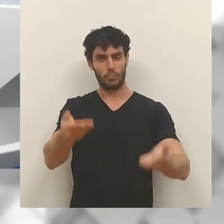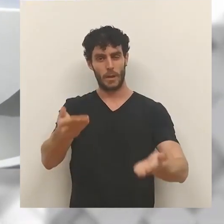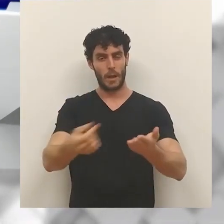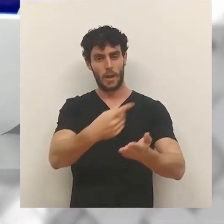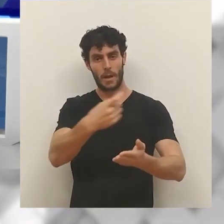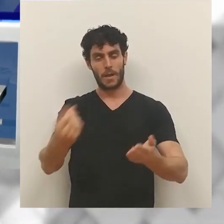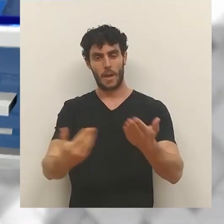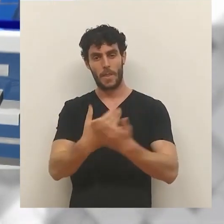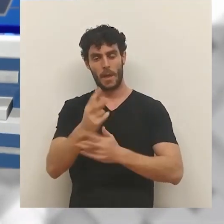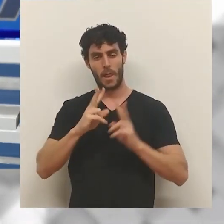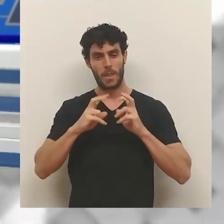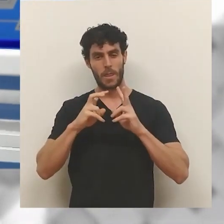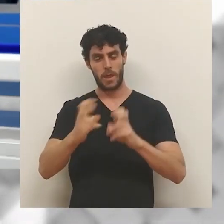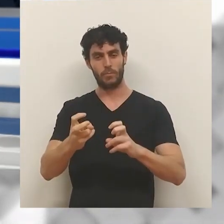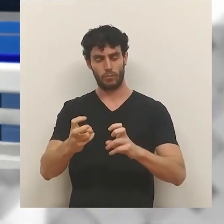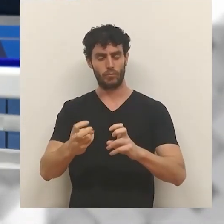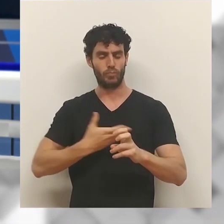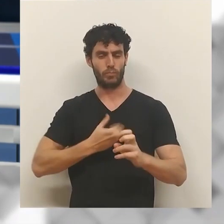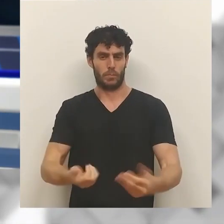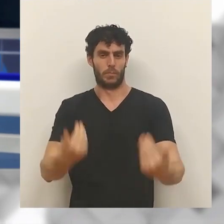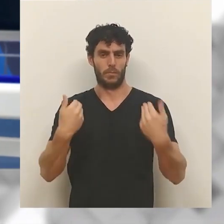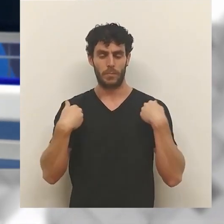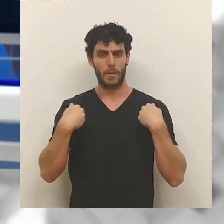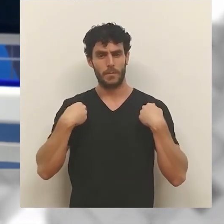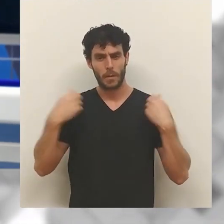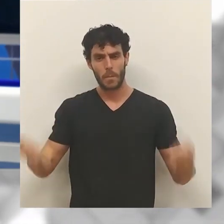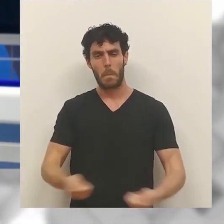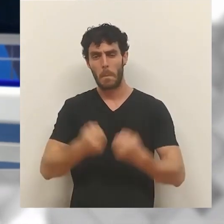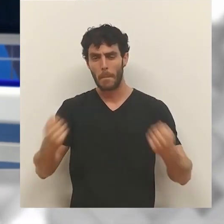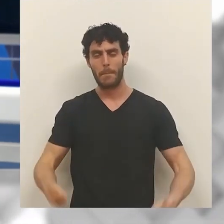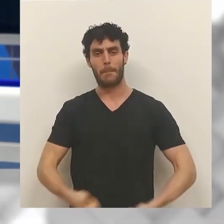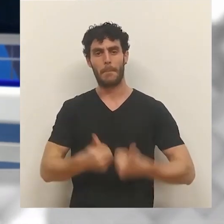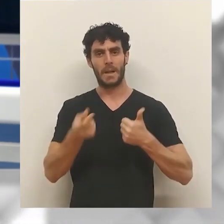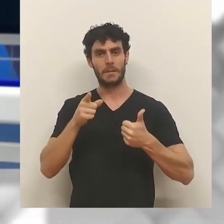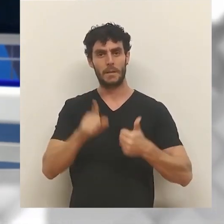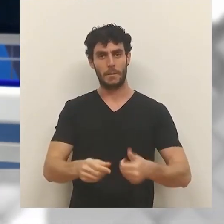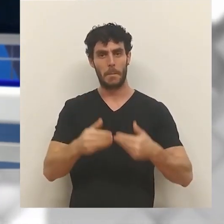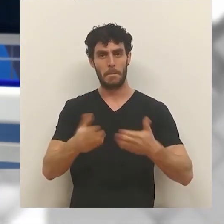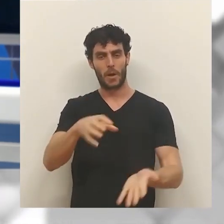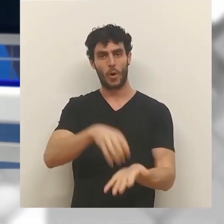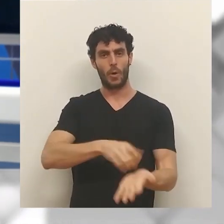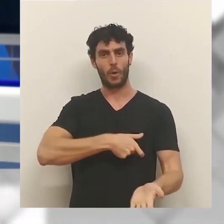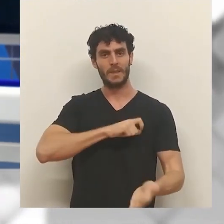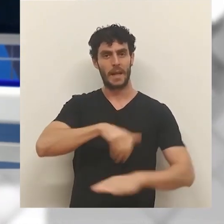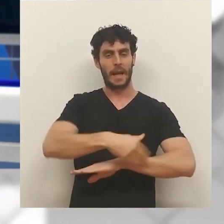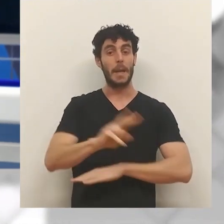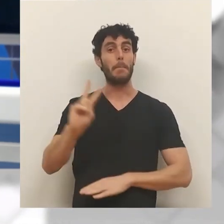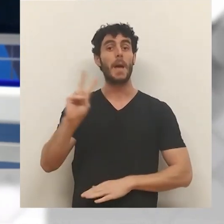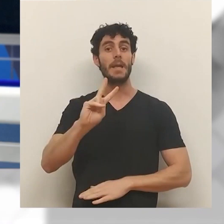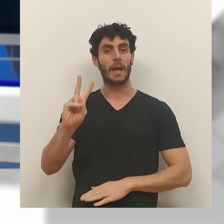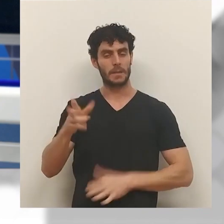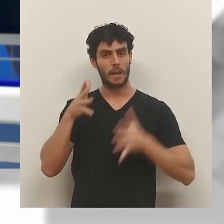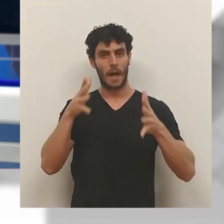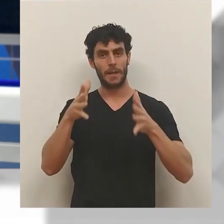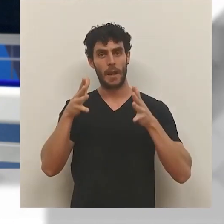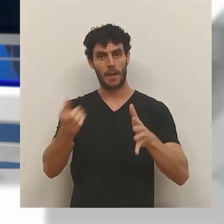comparecencia en la que ha hecho balance de los primeros 100 días de su equipo municipal. Ha habido más anuncios, más titulares. También reabrirá la